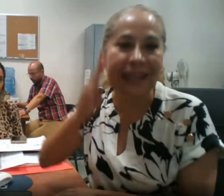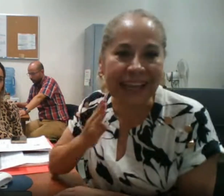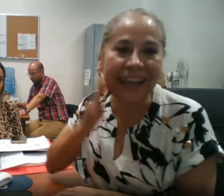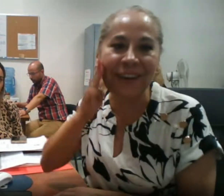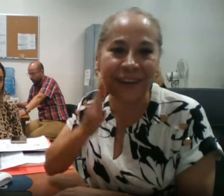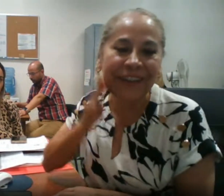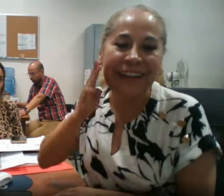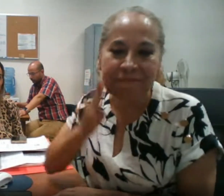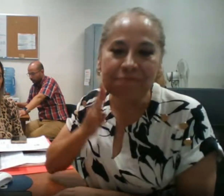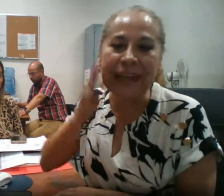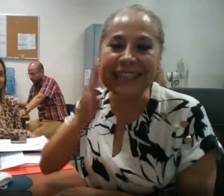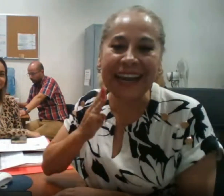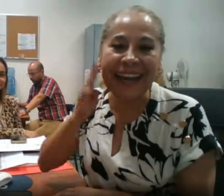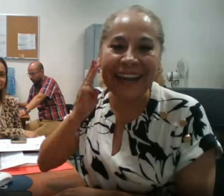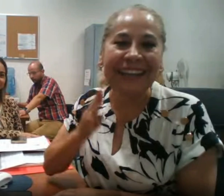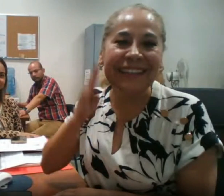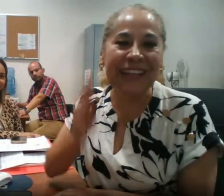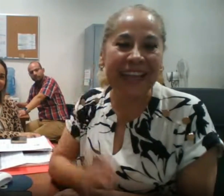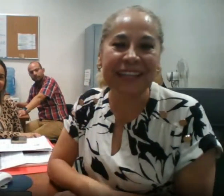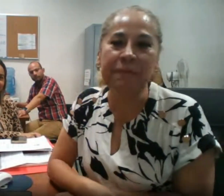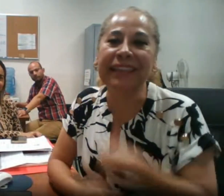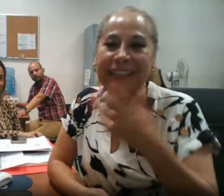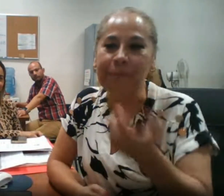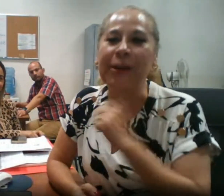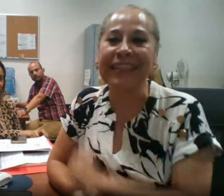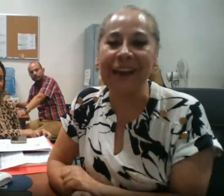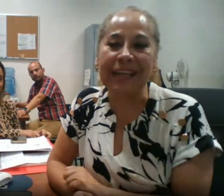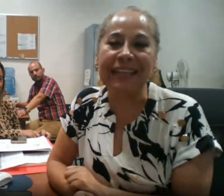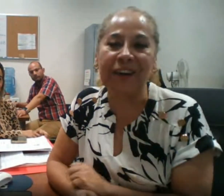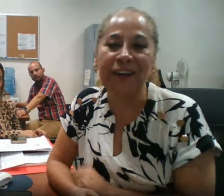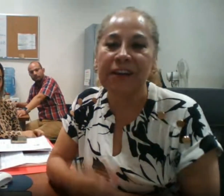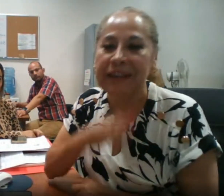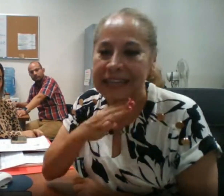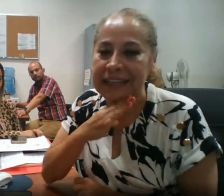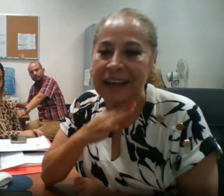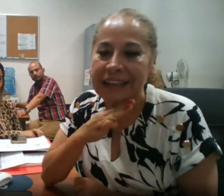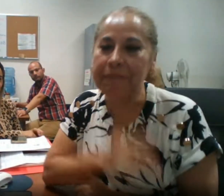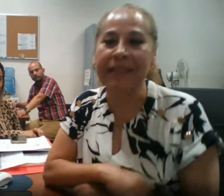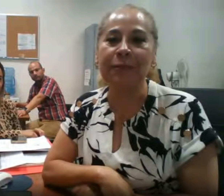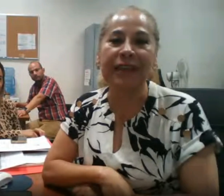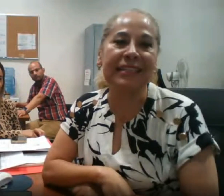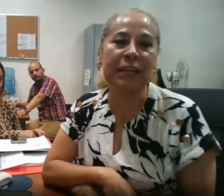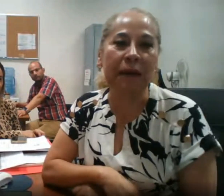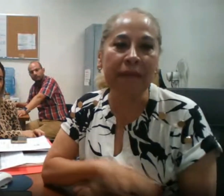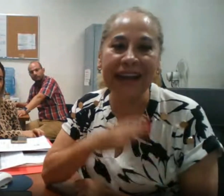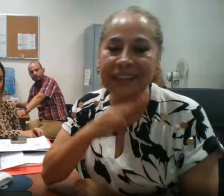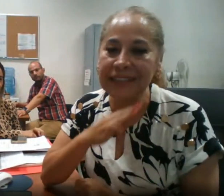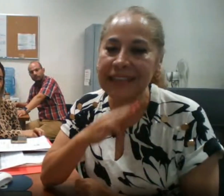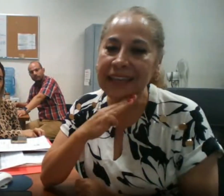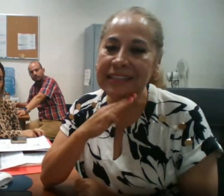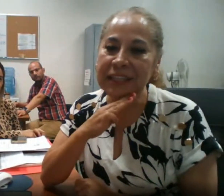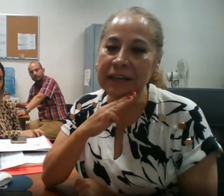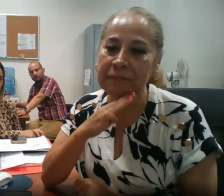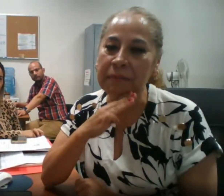estuvieran practicando manzana, mientras el ponente lo dice, ¿no? Ya aprendimos a decir mamá,